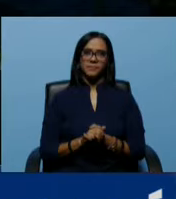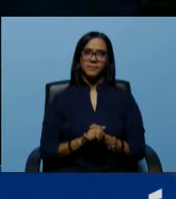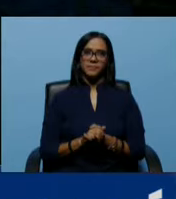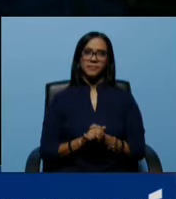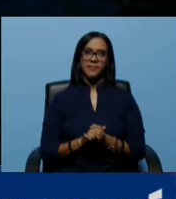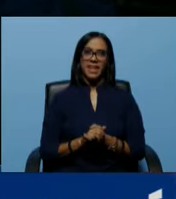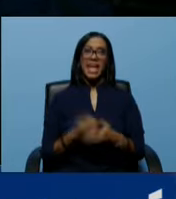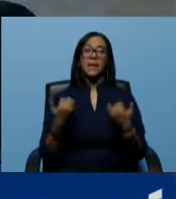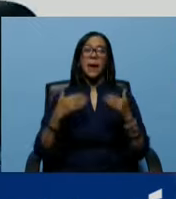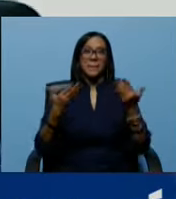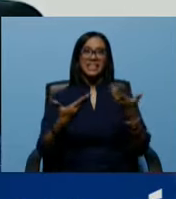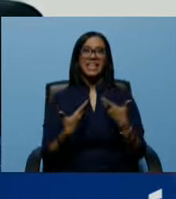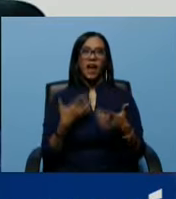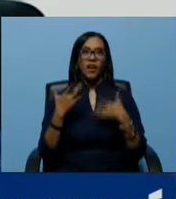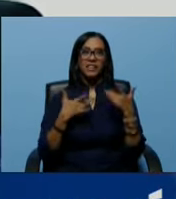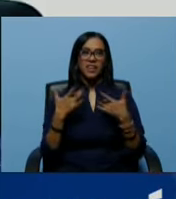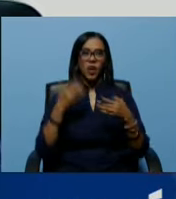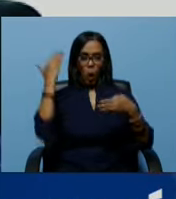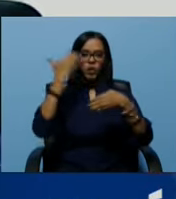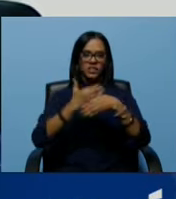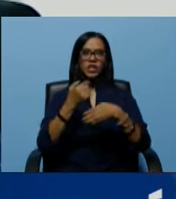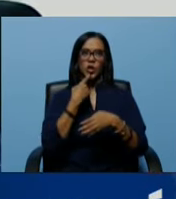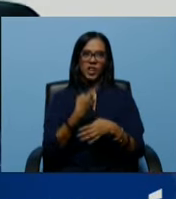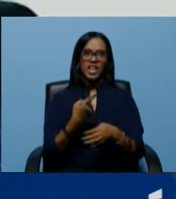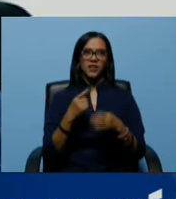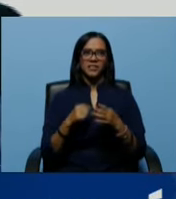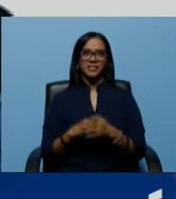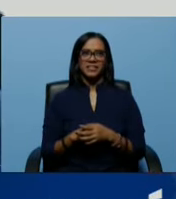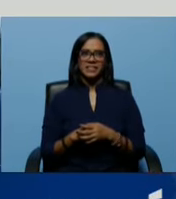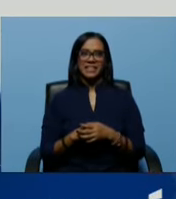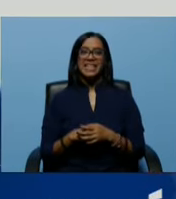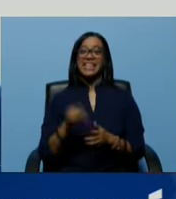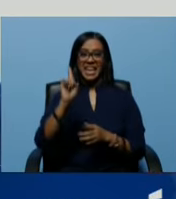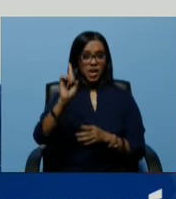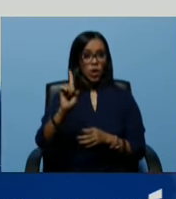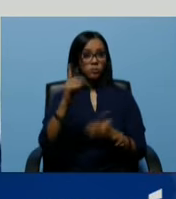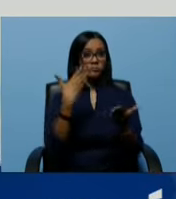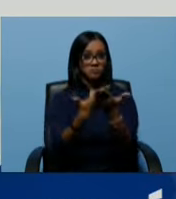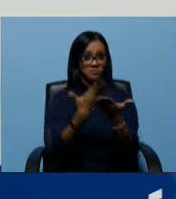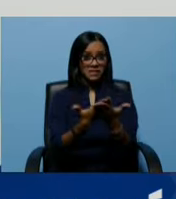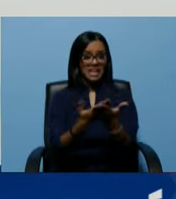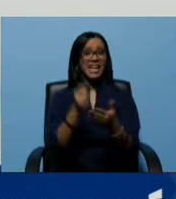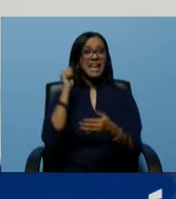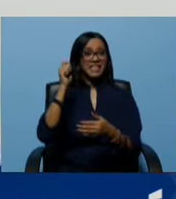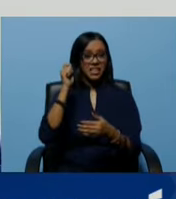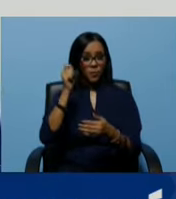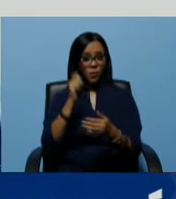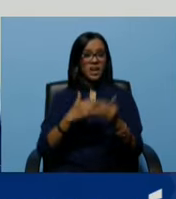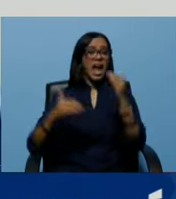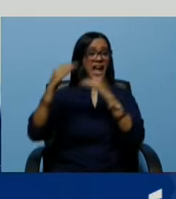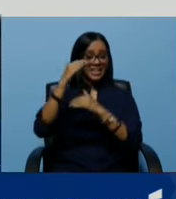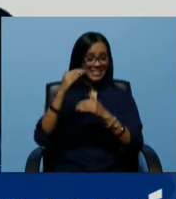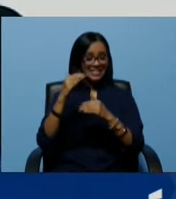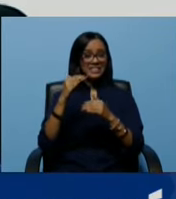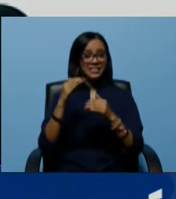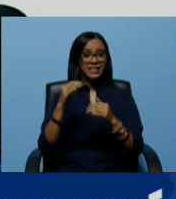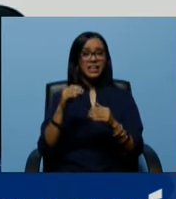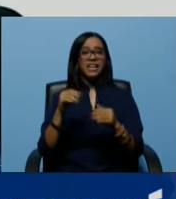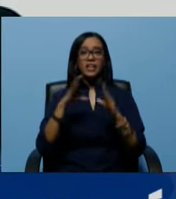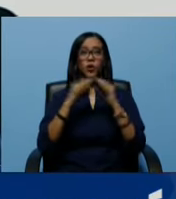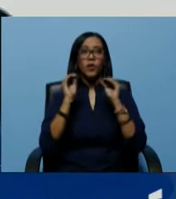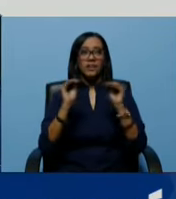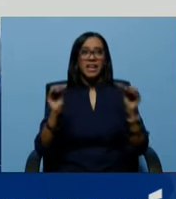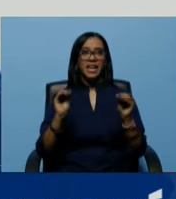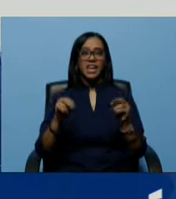Es más, me trajo este acto coaccionado, lo digo, pues. Que conste en los tribunales de la República que todo lo que anuncie hoy